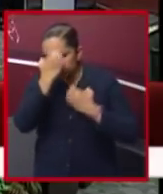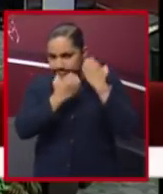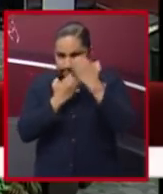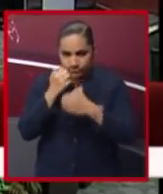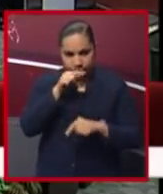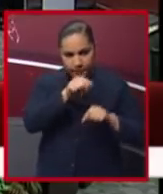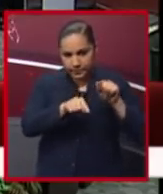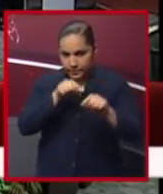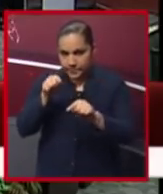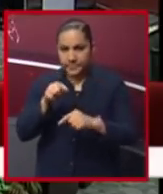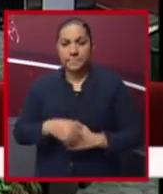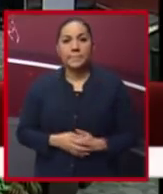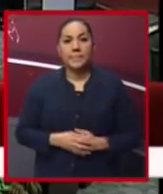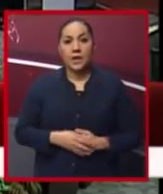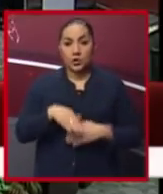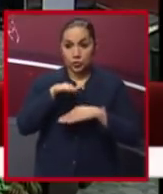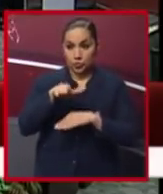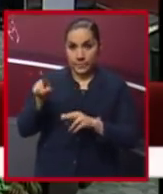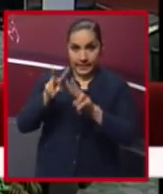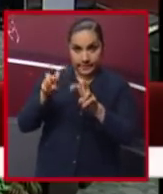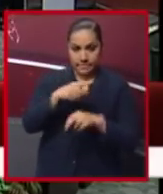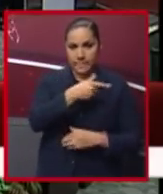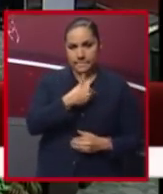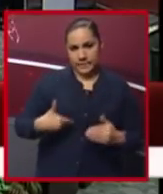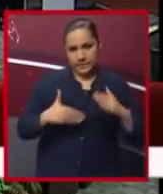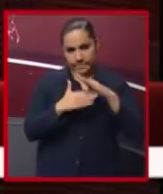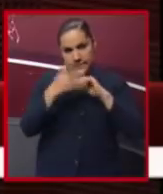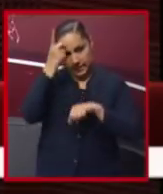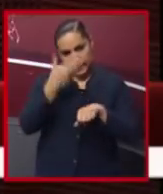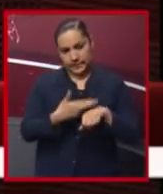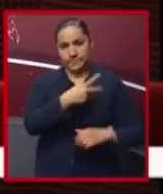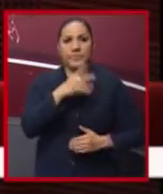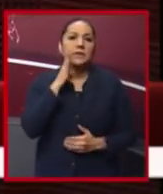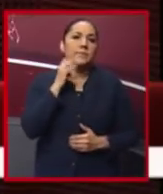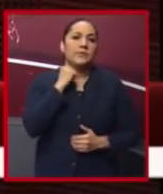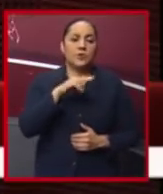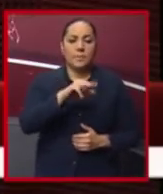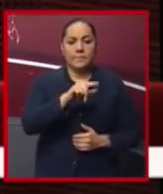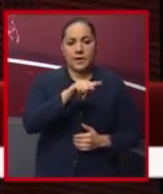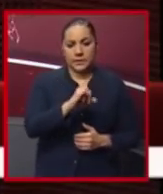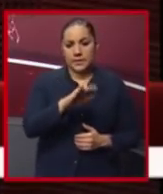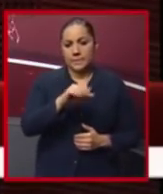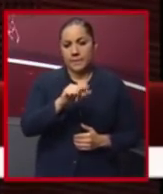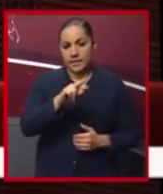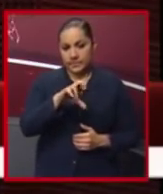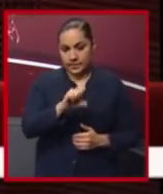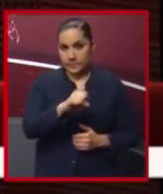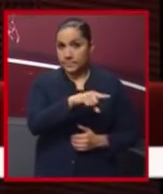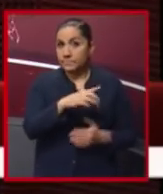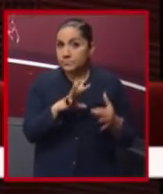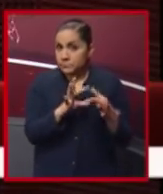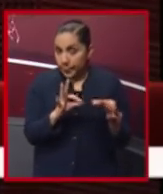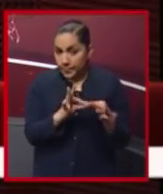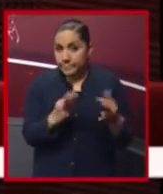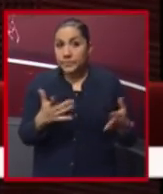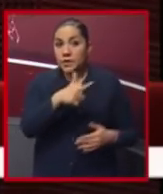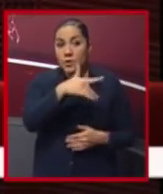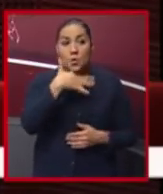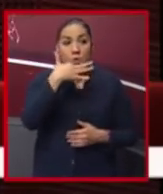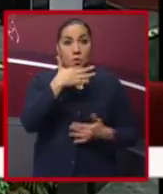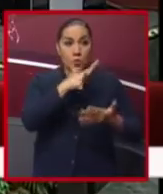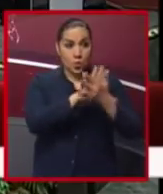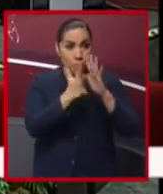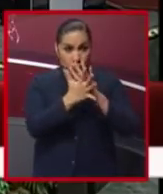asunto, el presidente de la mesa directiva del Senado, Martí Batres Guadarrama, dijo que el tema de la corrupción se ha convertido en uno de los elementos fundamentales del